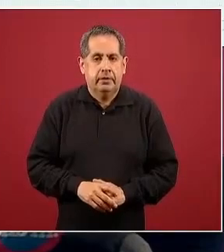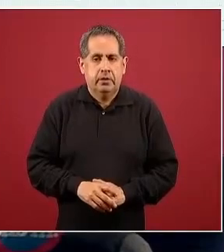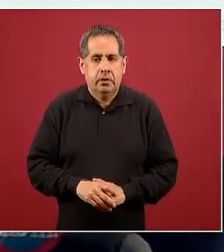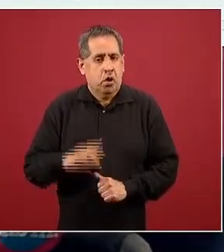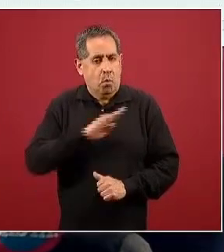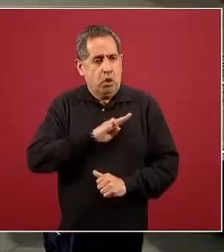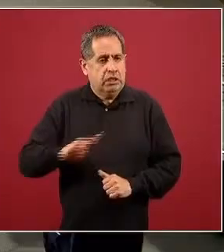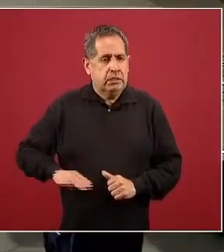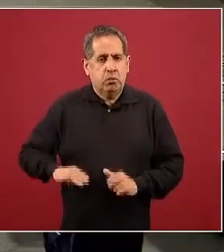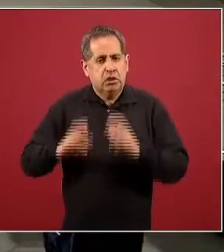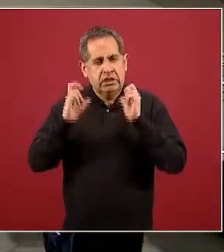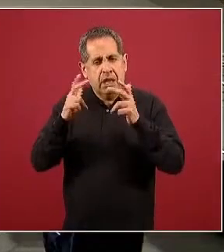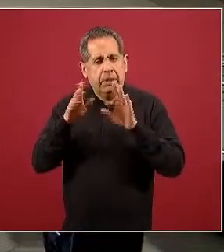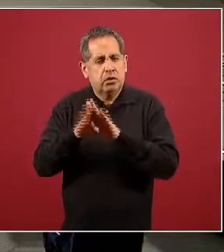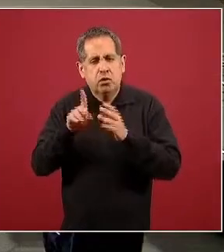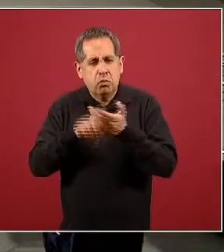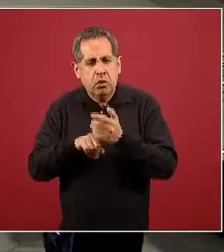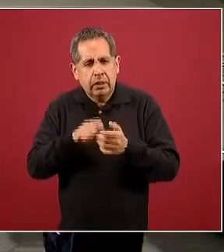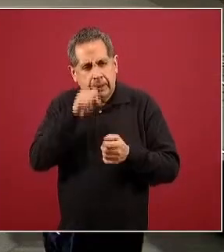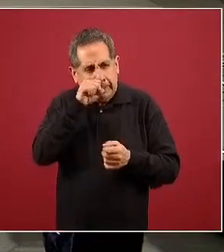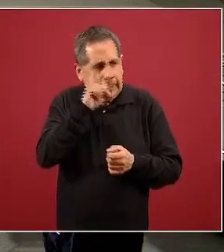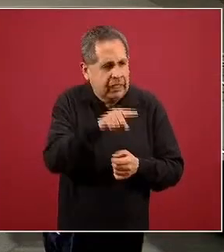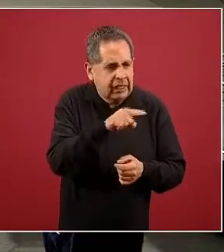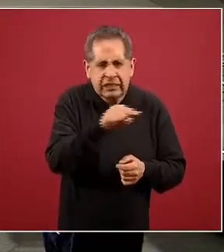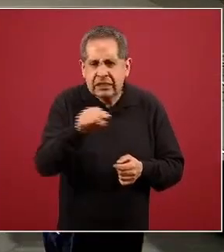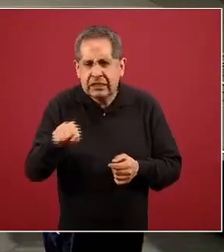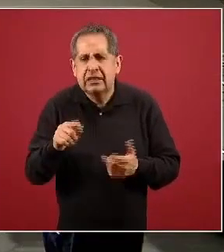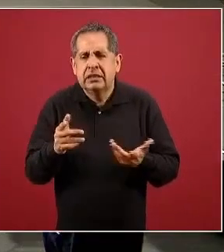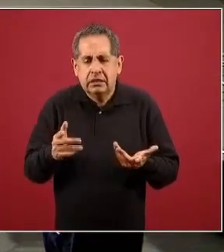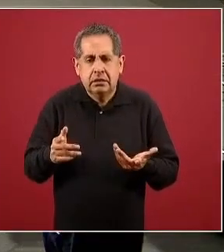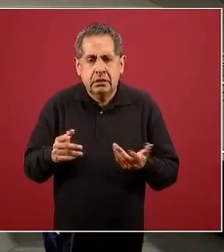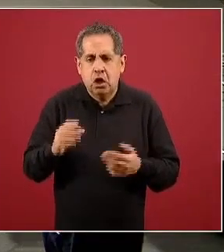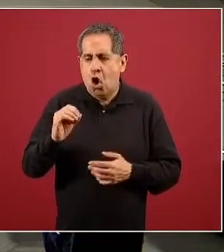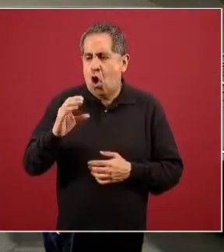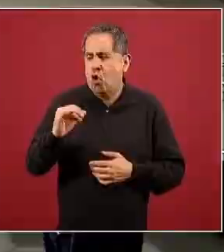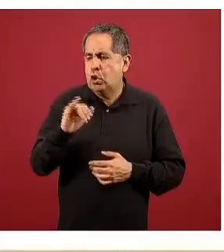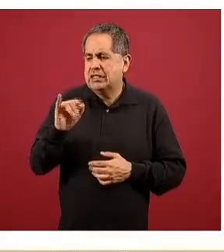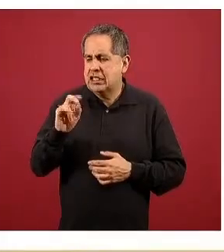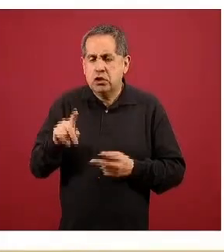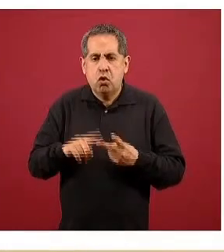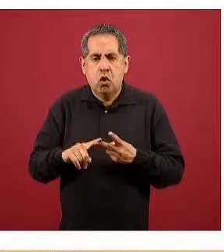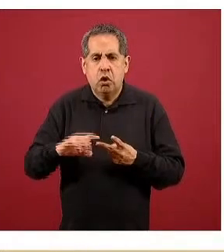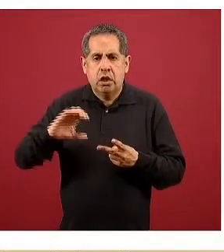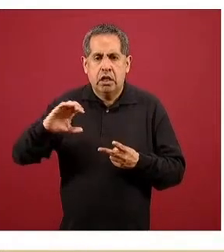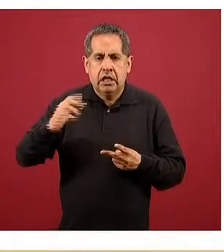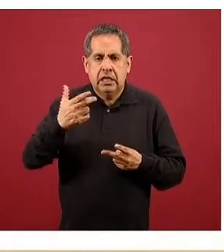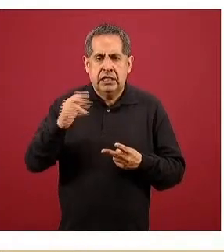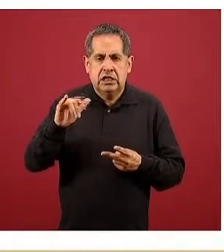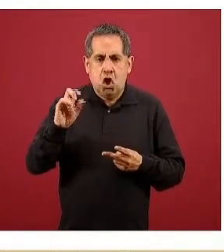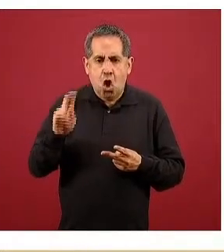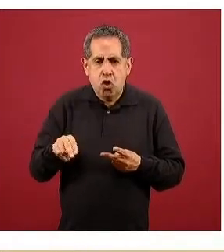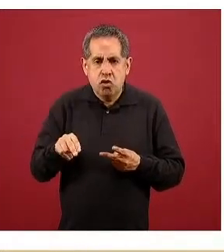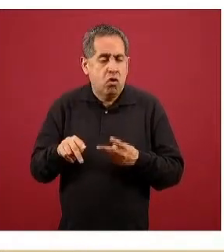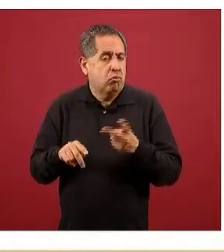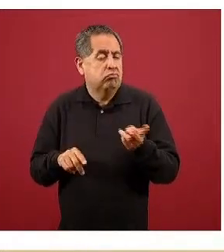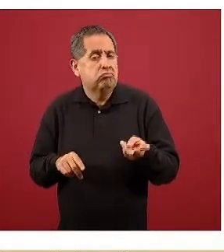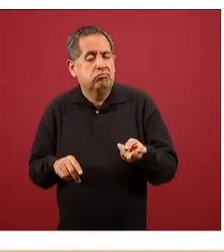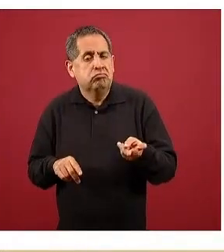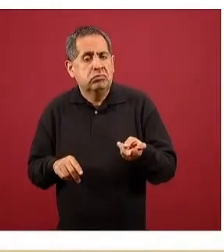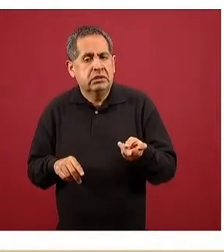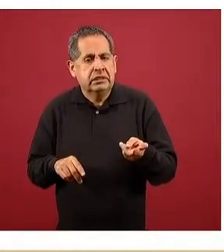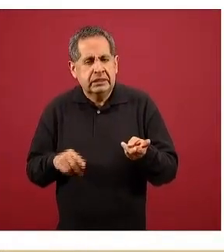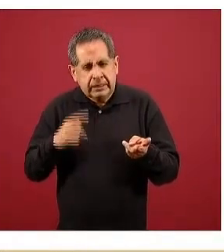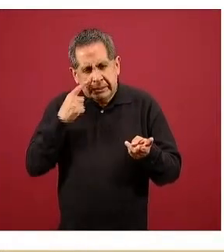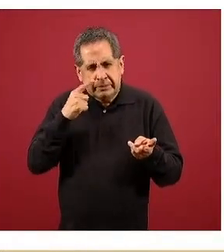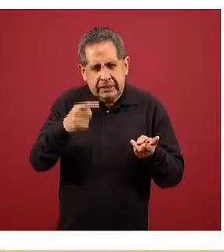Los municipios de Chiapas, como pueden observar, salvo Ocosingo y Chilón, el resto de los que